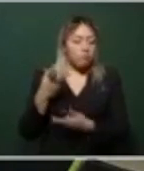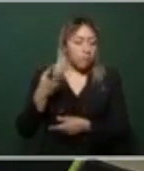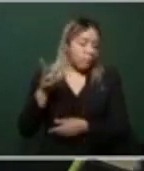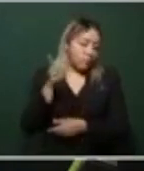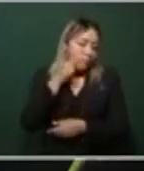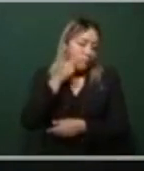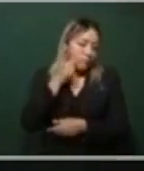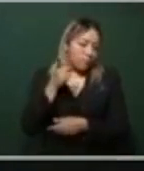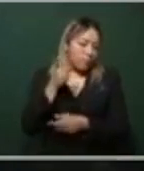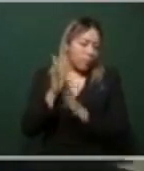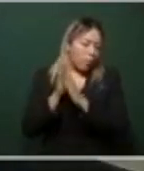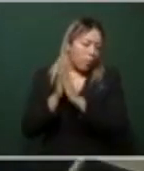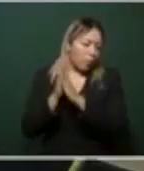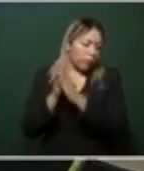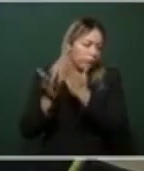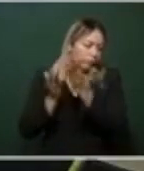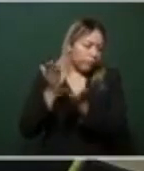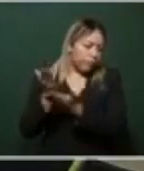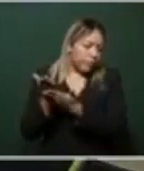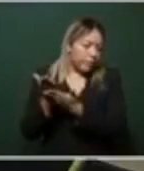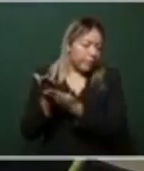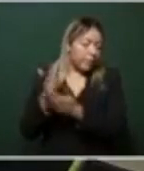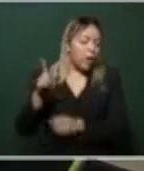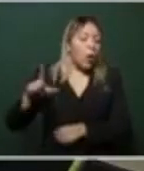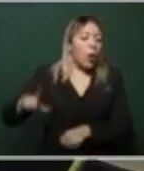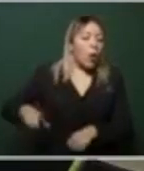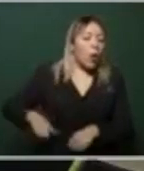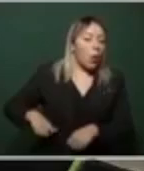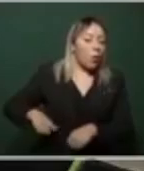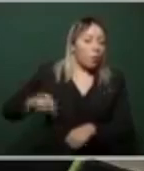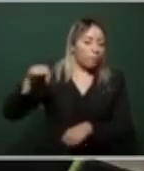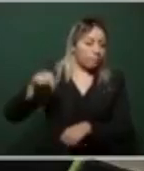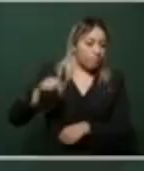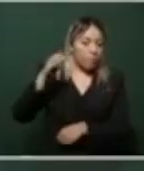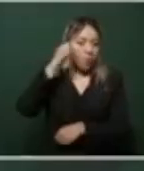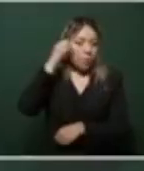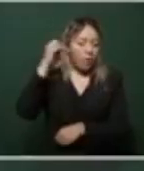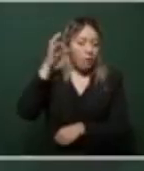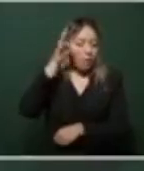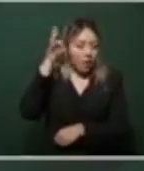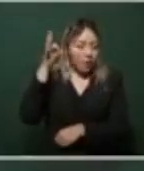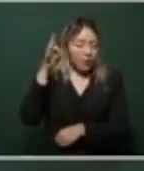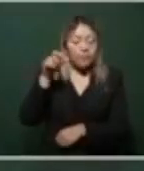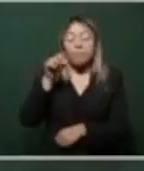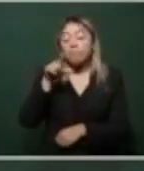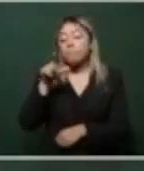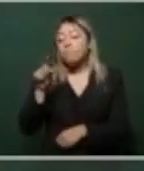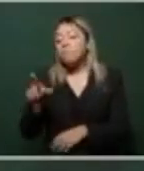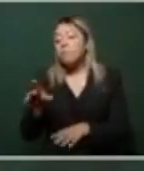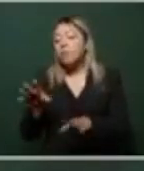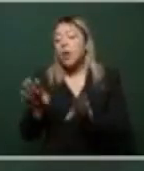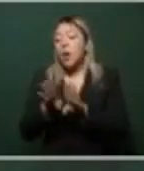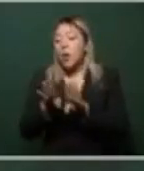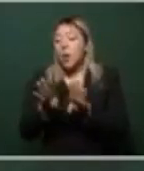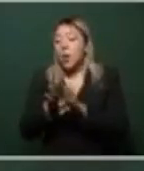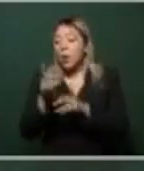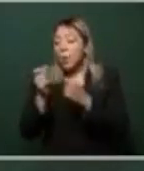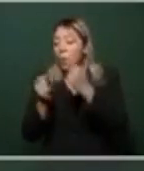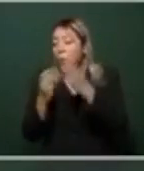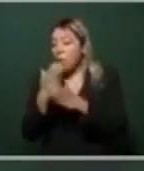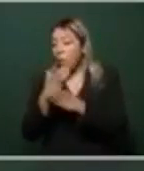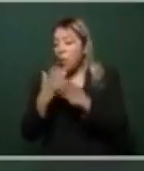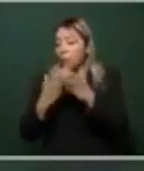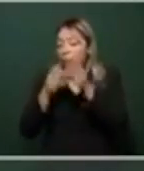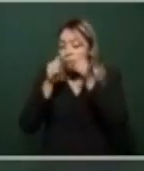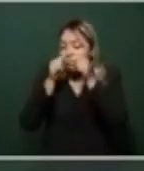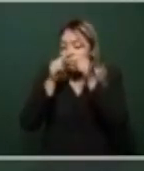solicitó el gobernador de Hidalgo, Omar Fayad, que se atienda